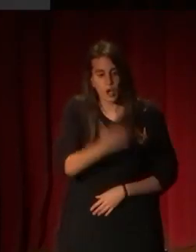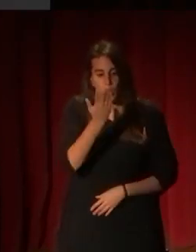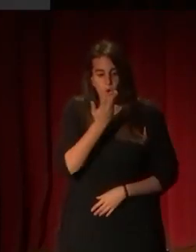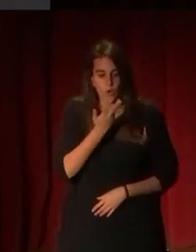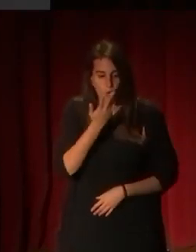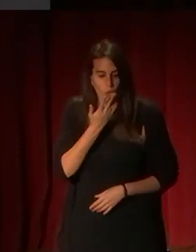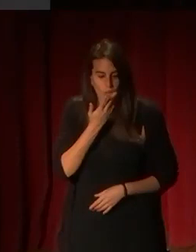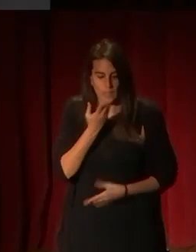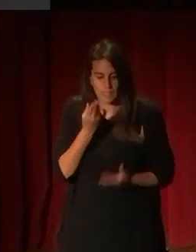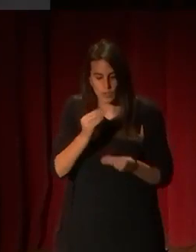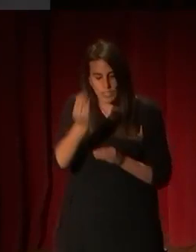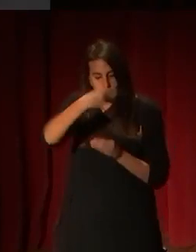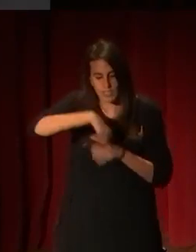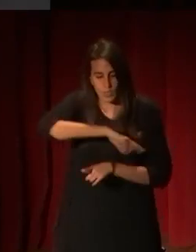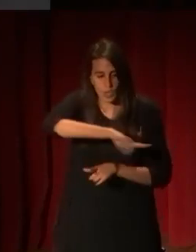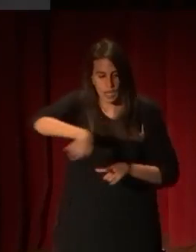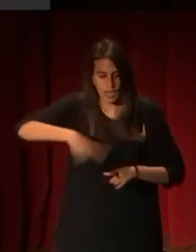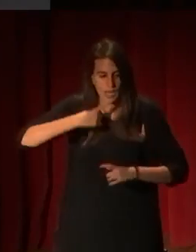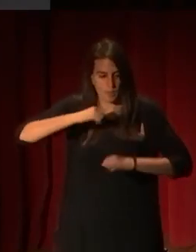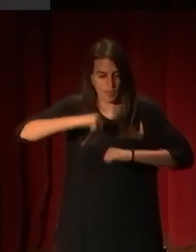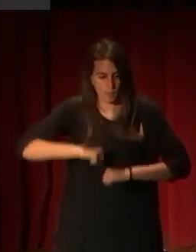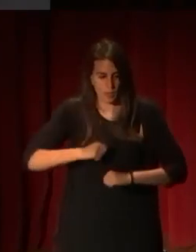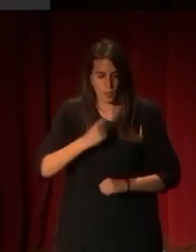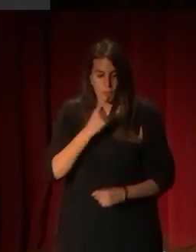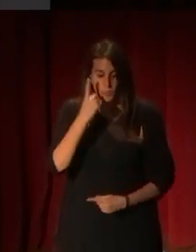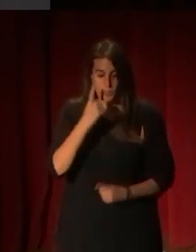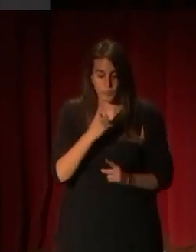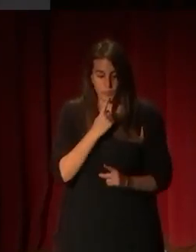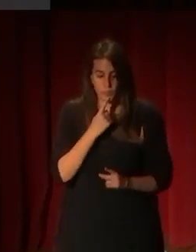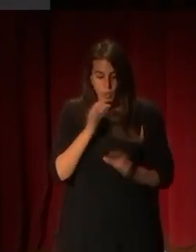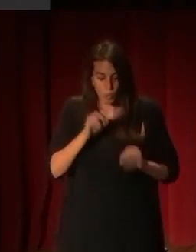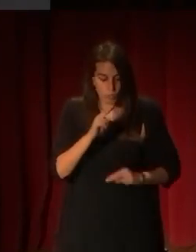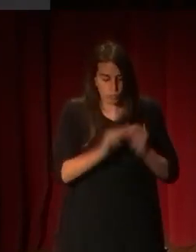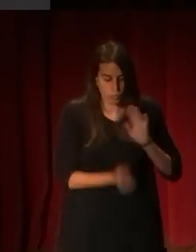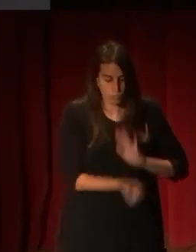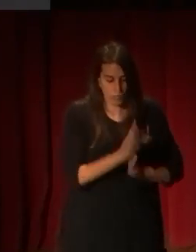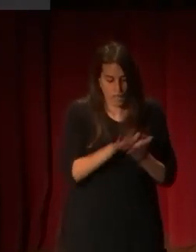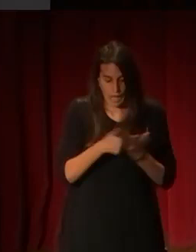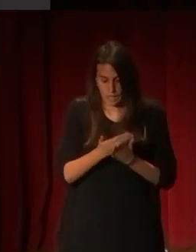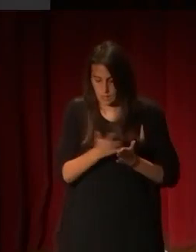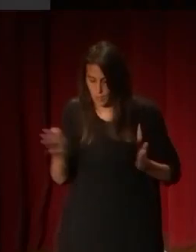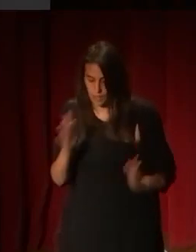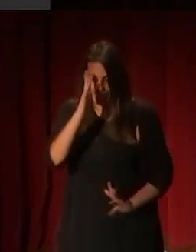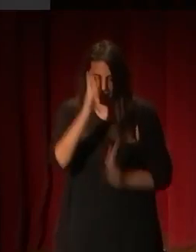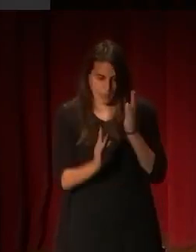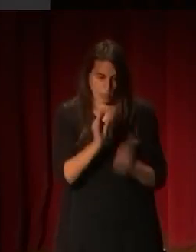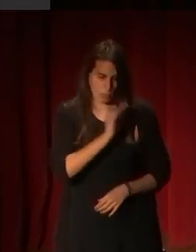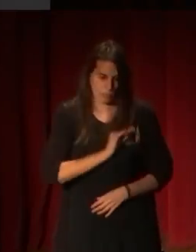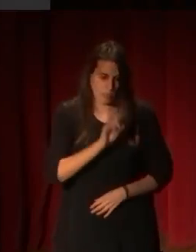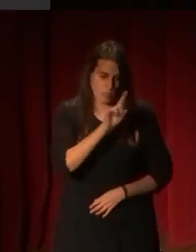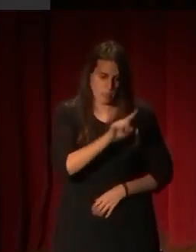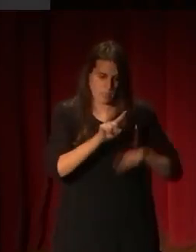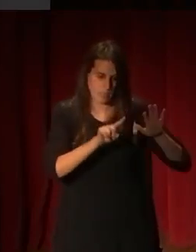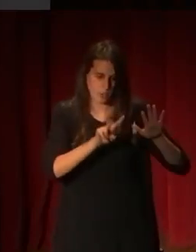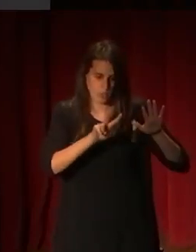que tuvo la plaza mayor que sufrió varios incendios a lo largo de su a lo largo de su existencia en 1672